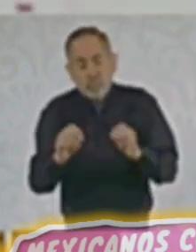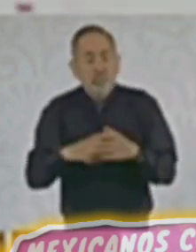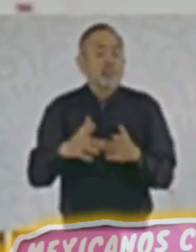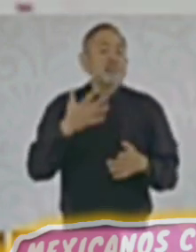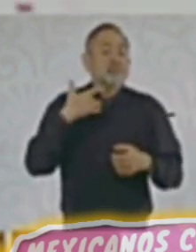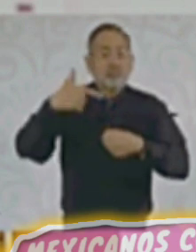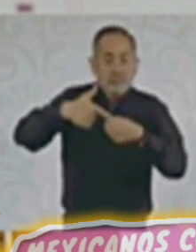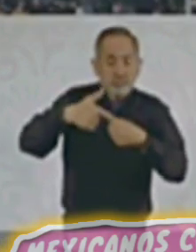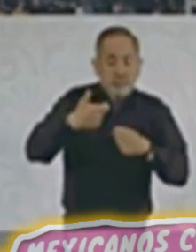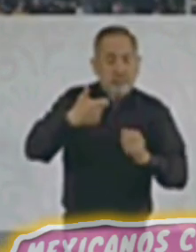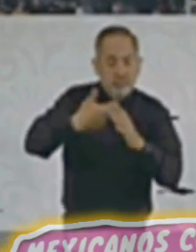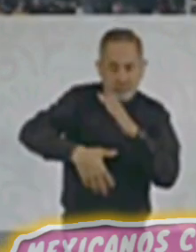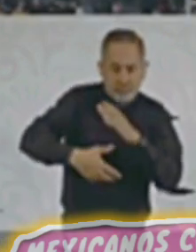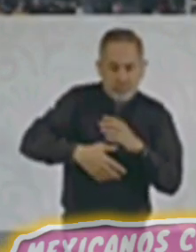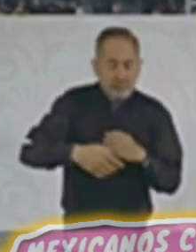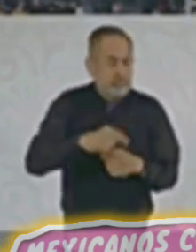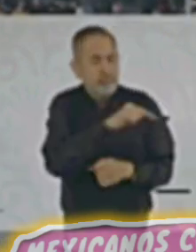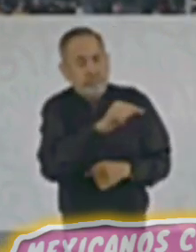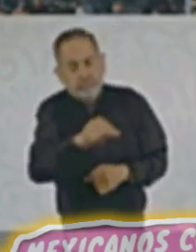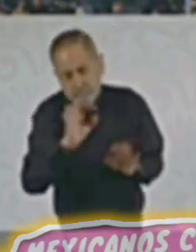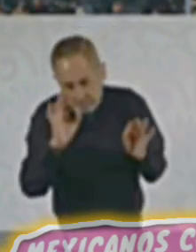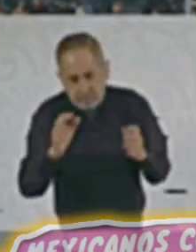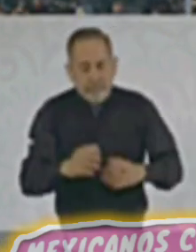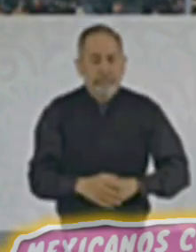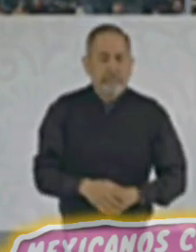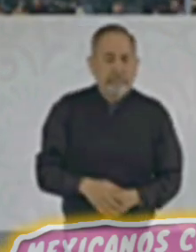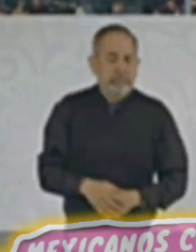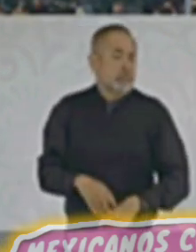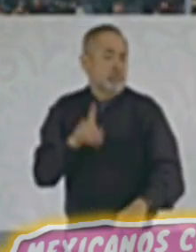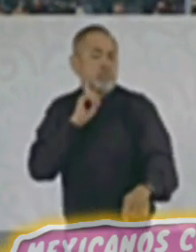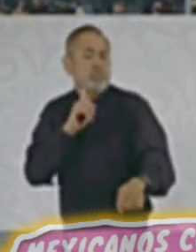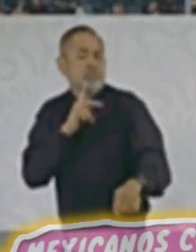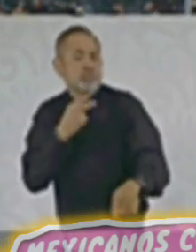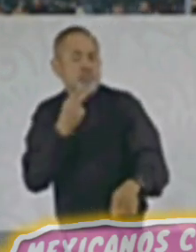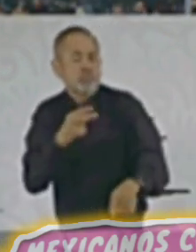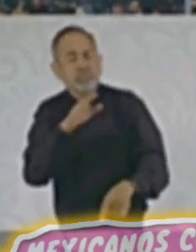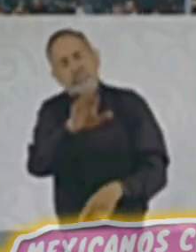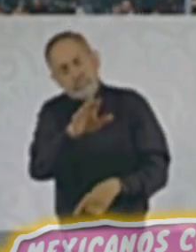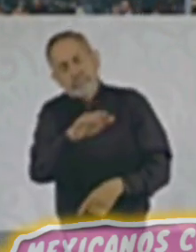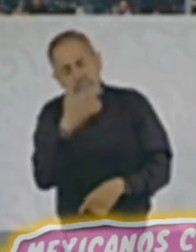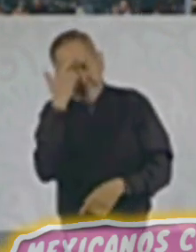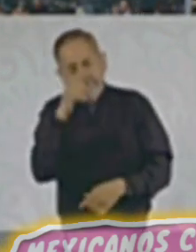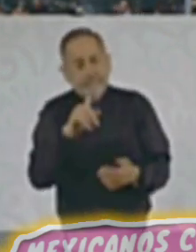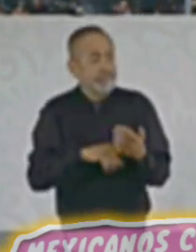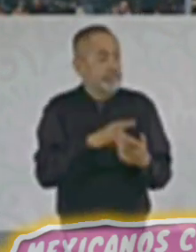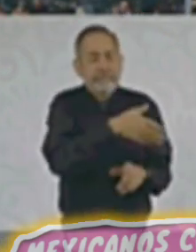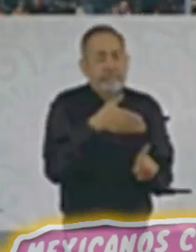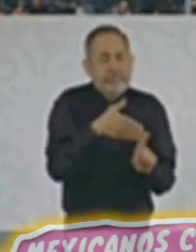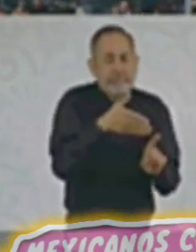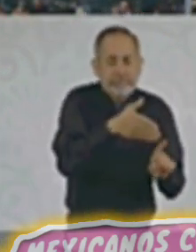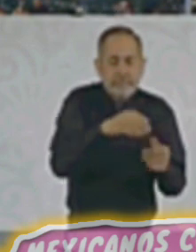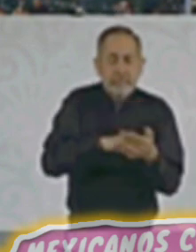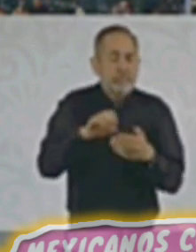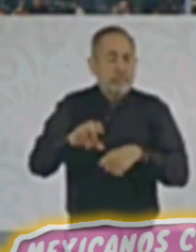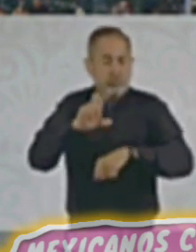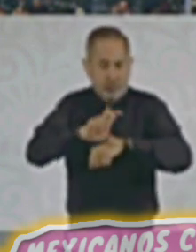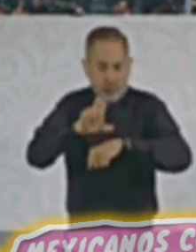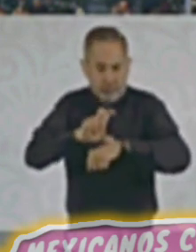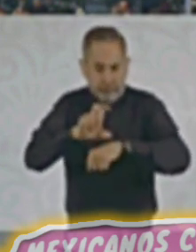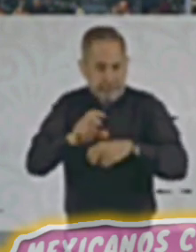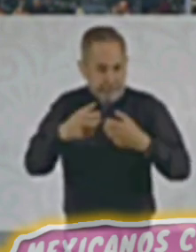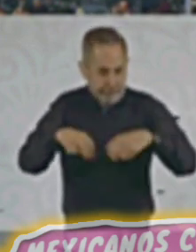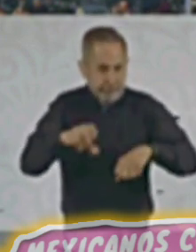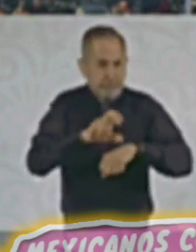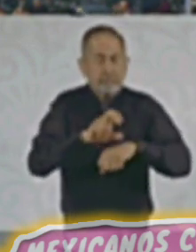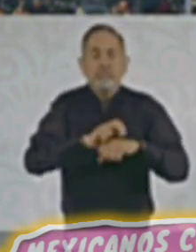menores precios. Sí, porque al final, por último de este tema, los productos más demandados, por ejemplo, el huevo, de